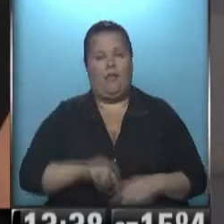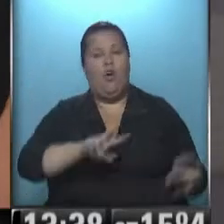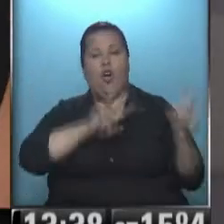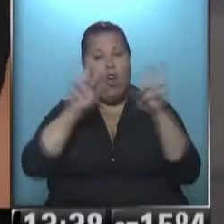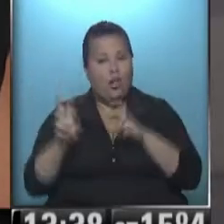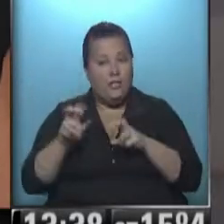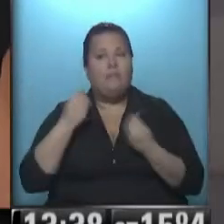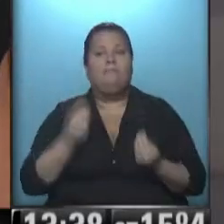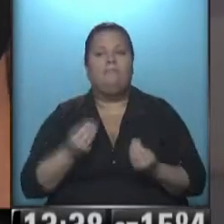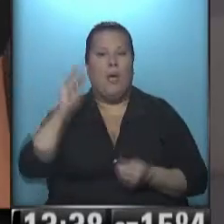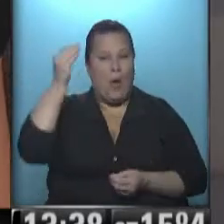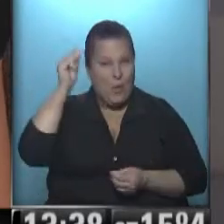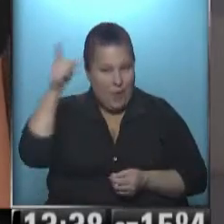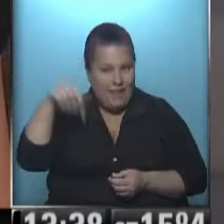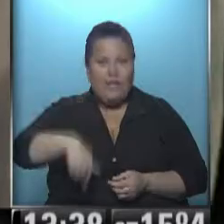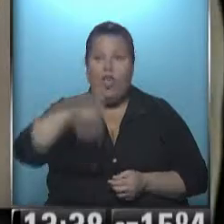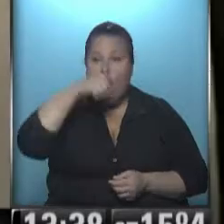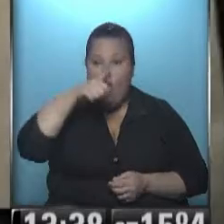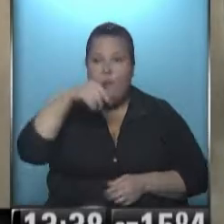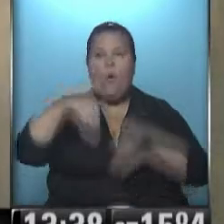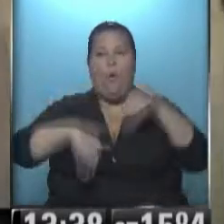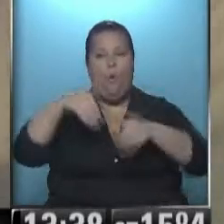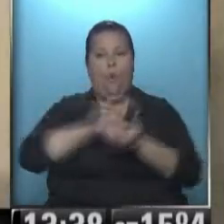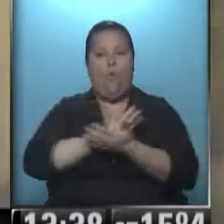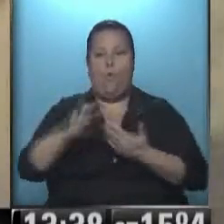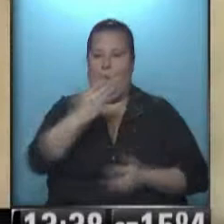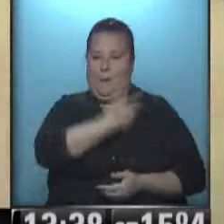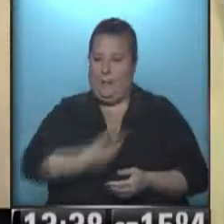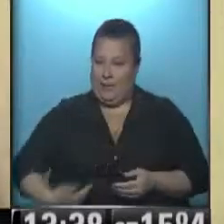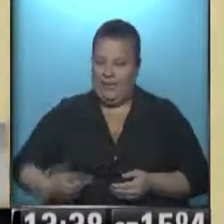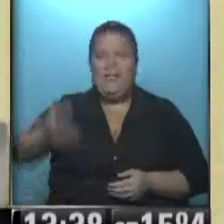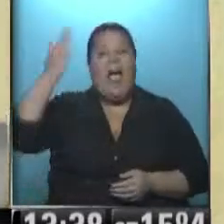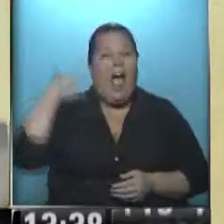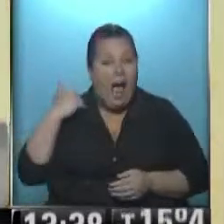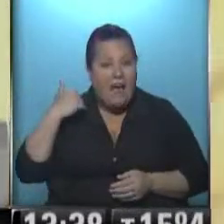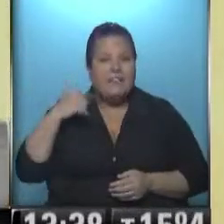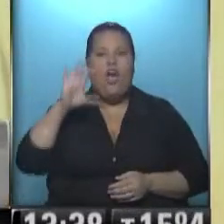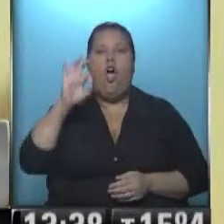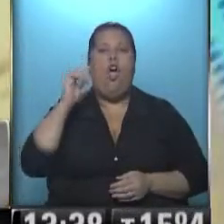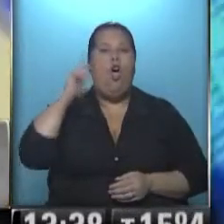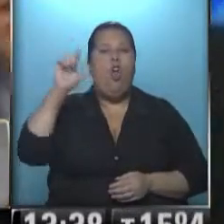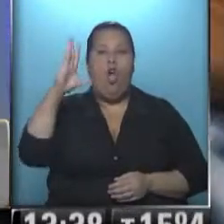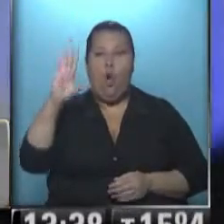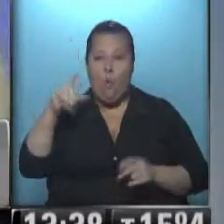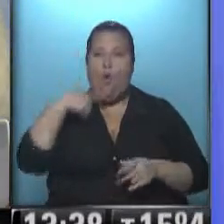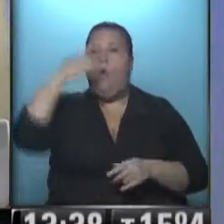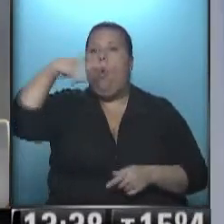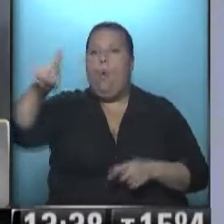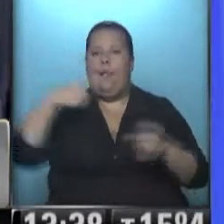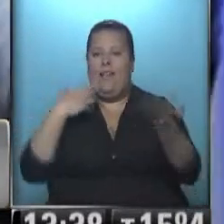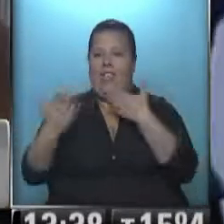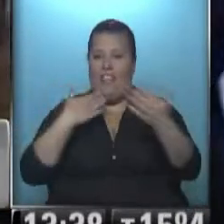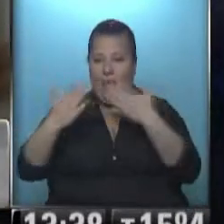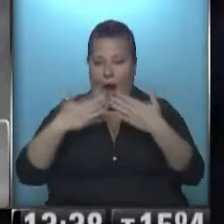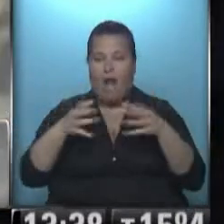Cambiamos de tema, nos vamos ahora a Brasil porque este domingo elige a su nuevo presidente y ayer se realizó en O Globo el último de los